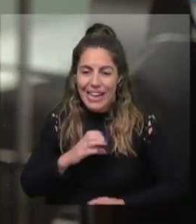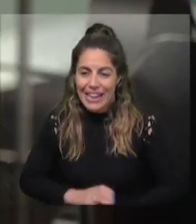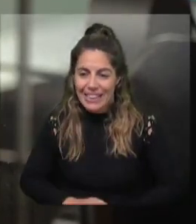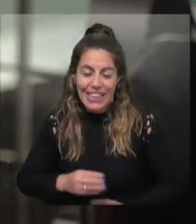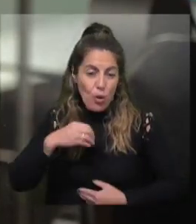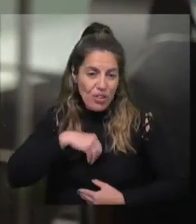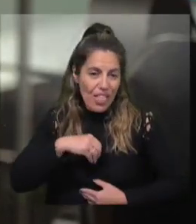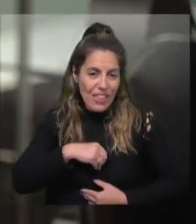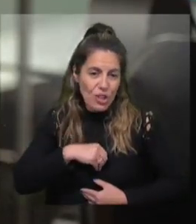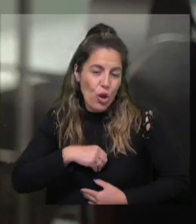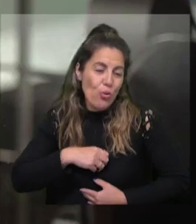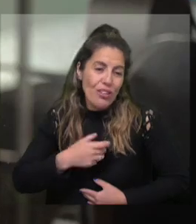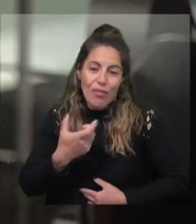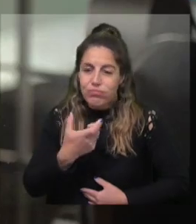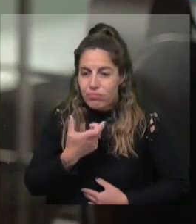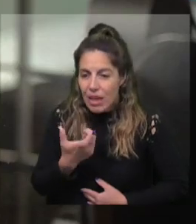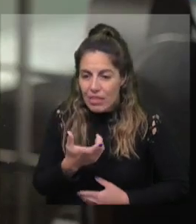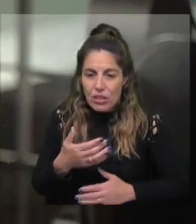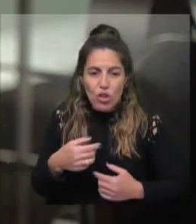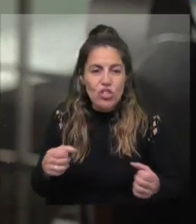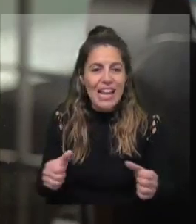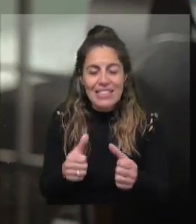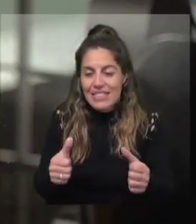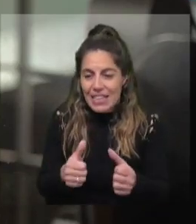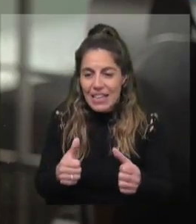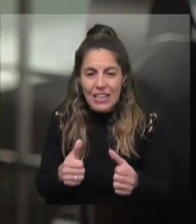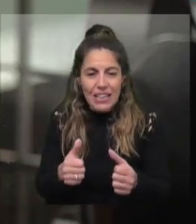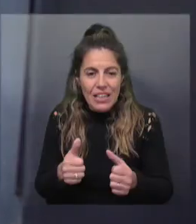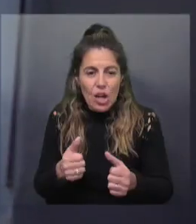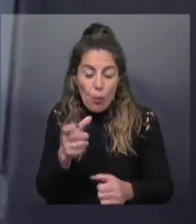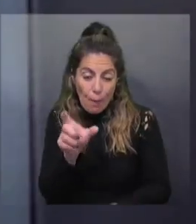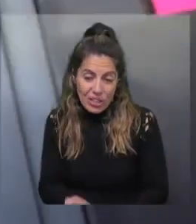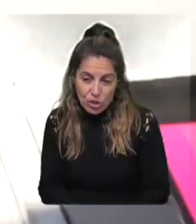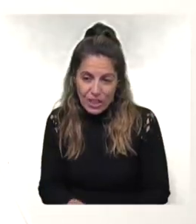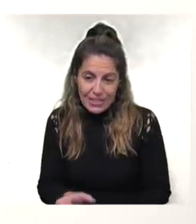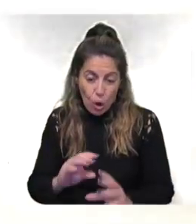en toda una cantidad de aspectos que nos hacen como individuos.